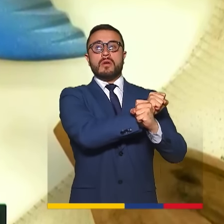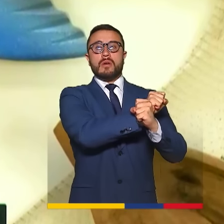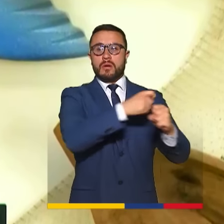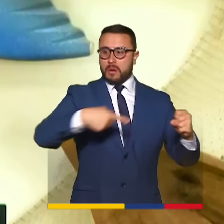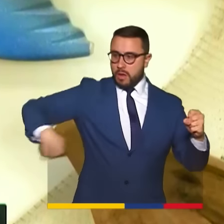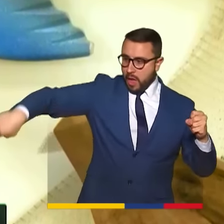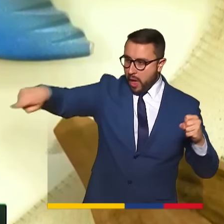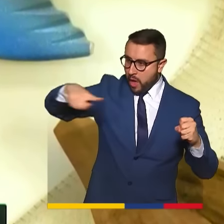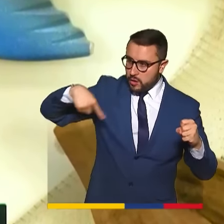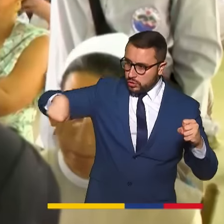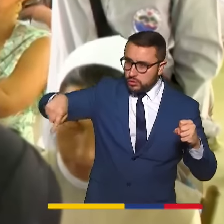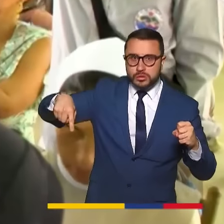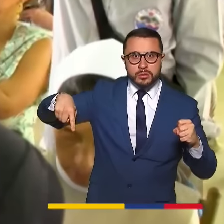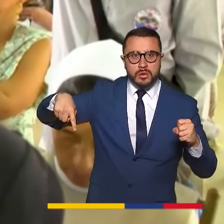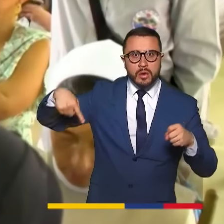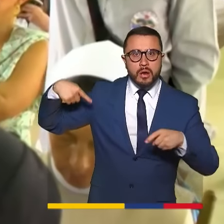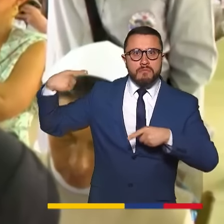La esclavitud.